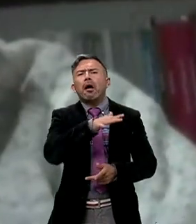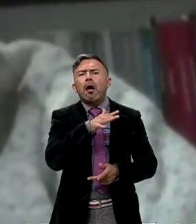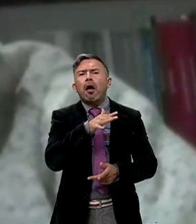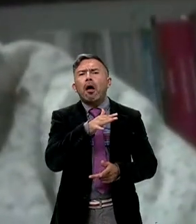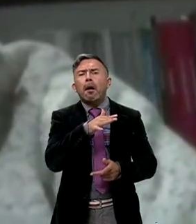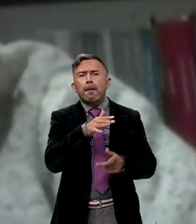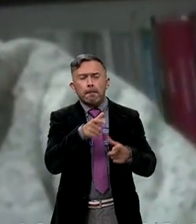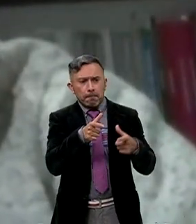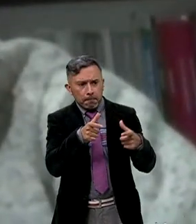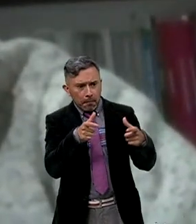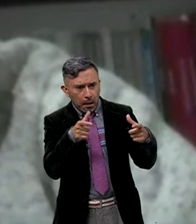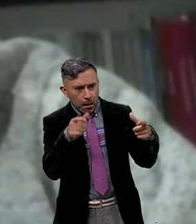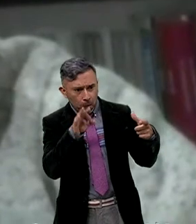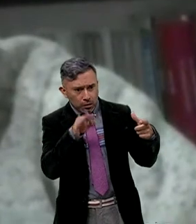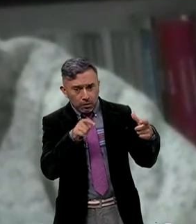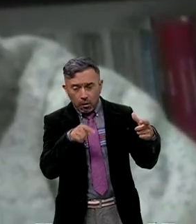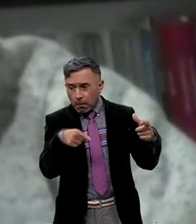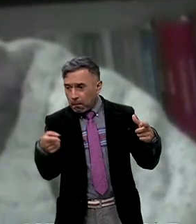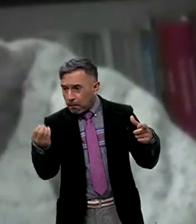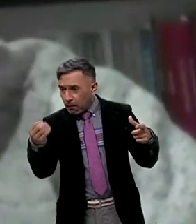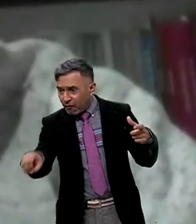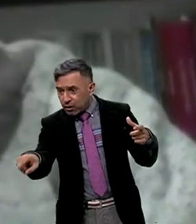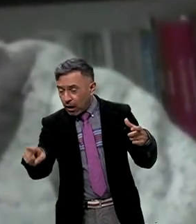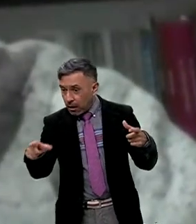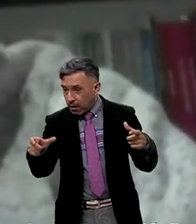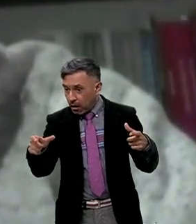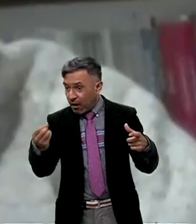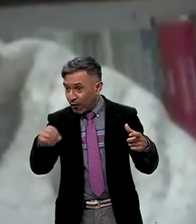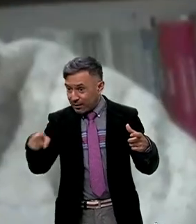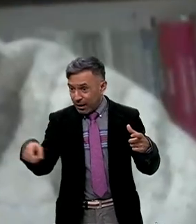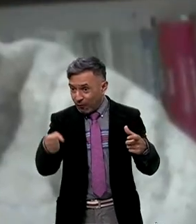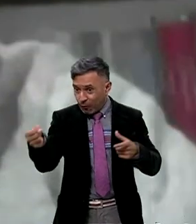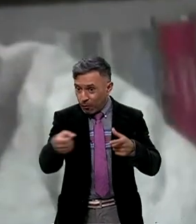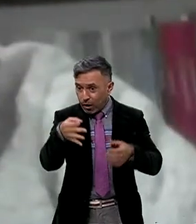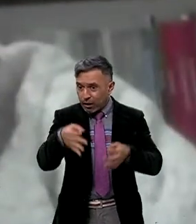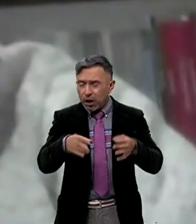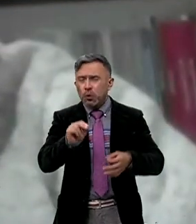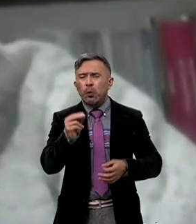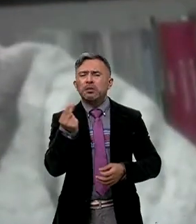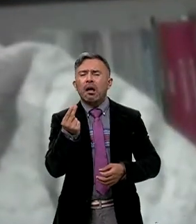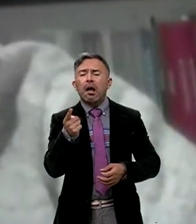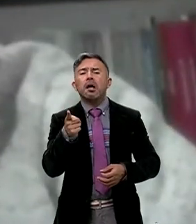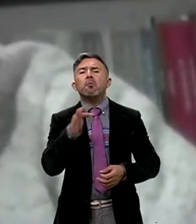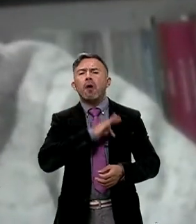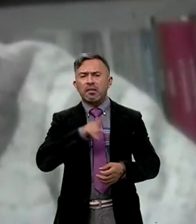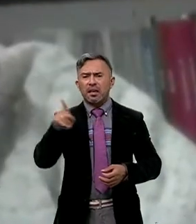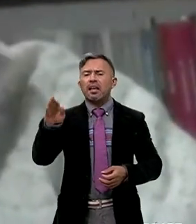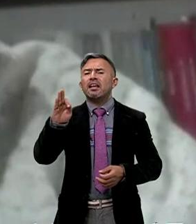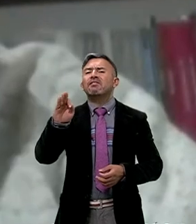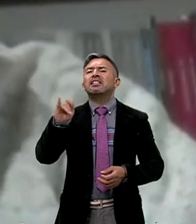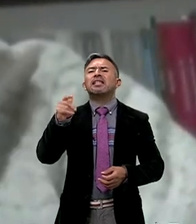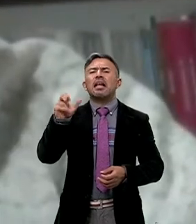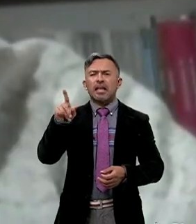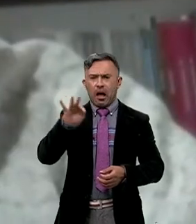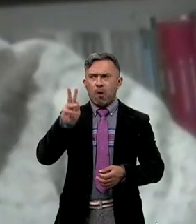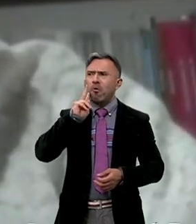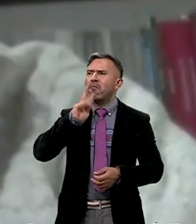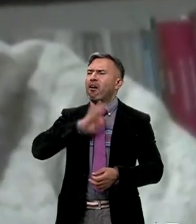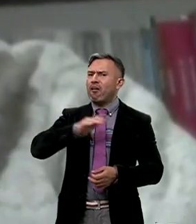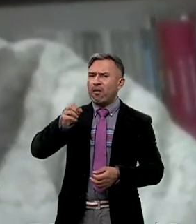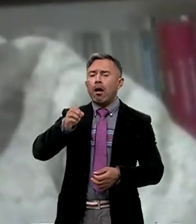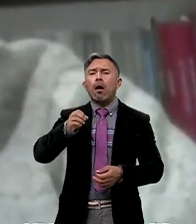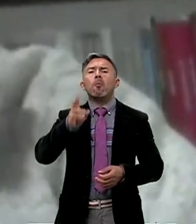vinculante que mientras se conozca de los delitos y se presenten las pruebas en la fiscalía se puede juzgar a los